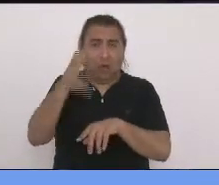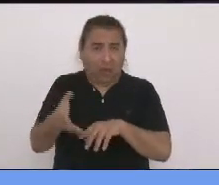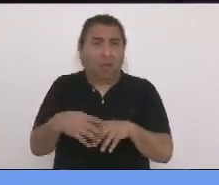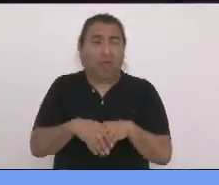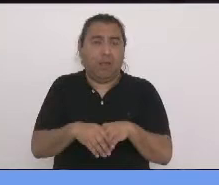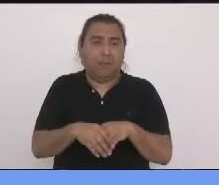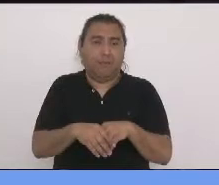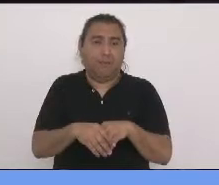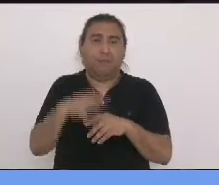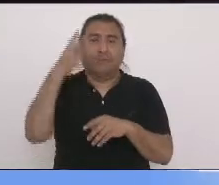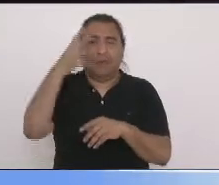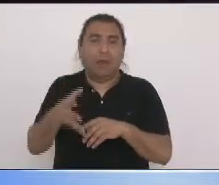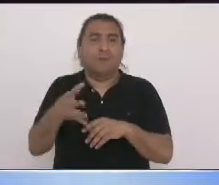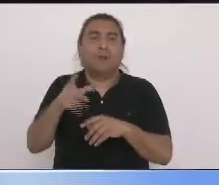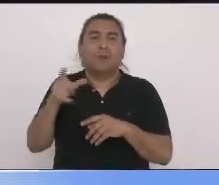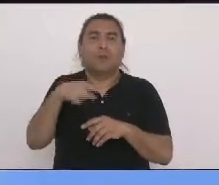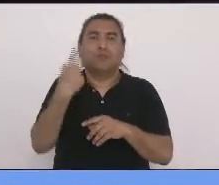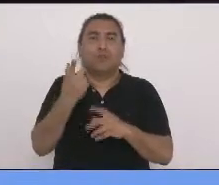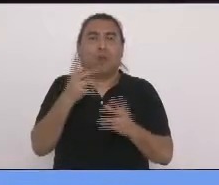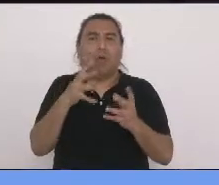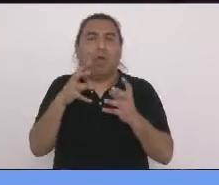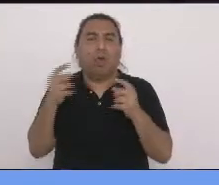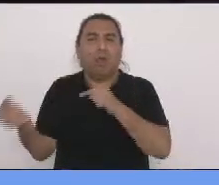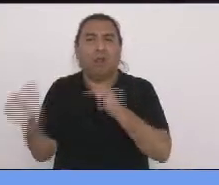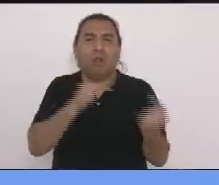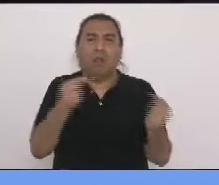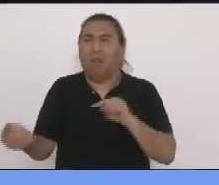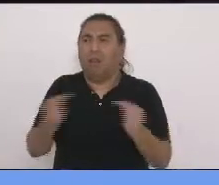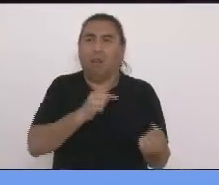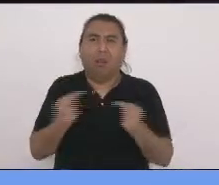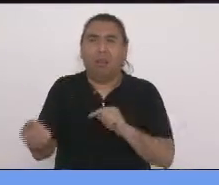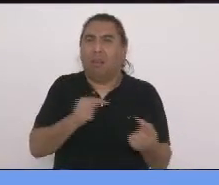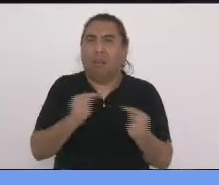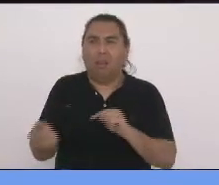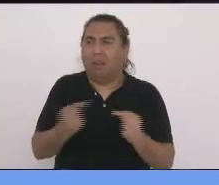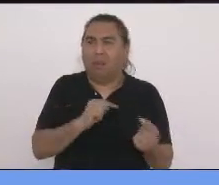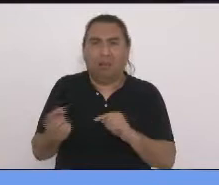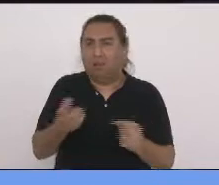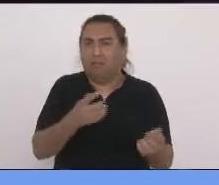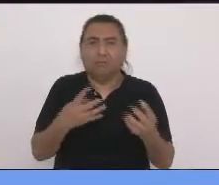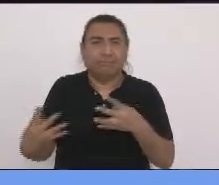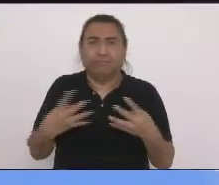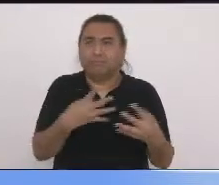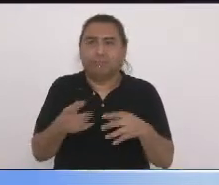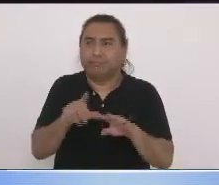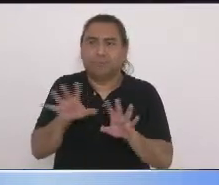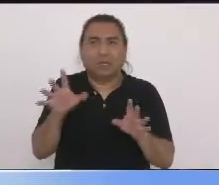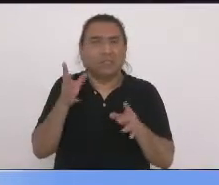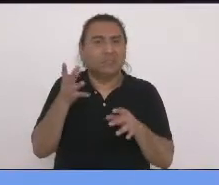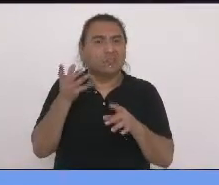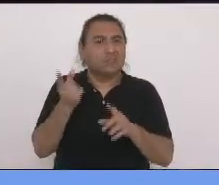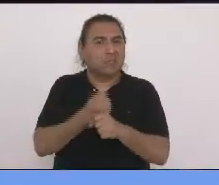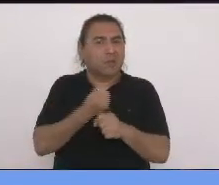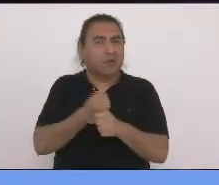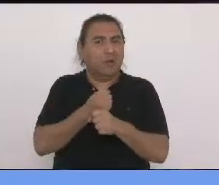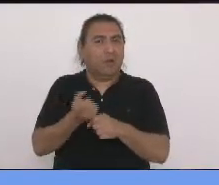es grave que nos den y creemos nosotros mismos y que permitamos que nos den y creemos y nos quitemos nuestra legítima tarea